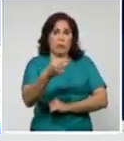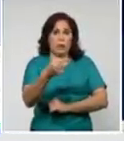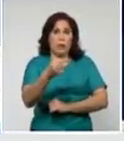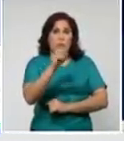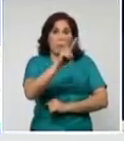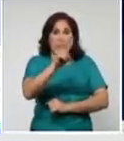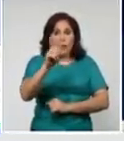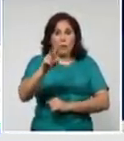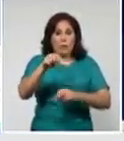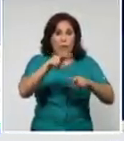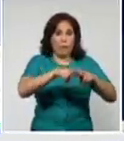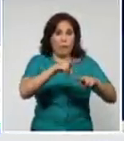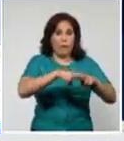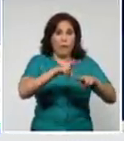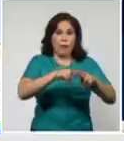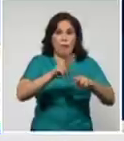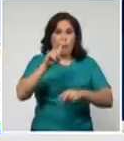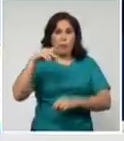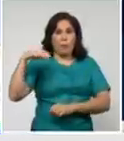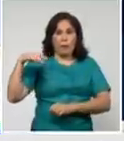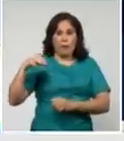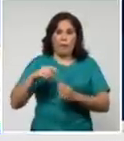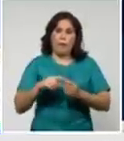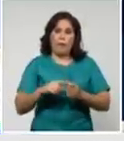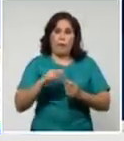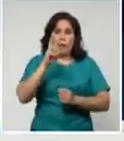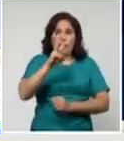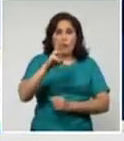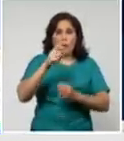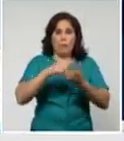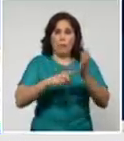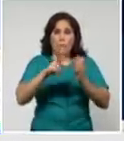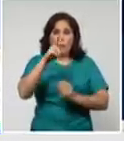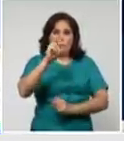La Habana, 2 de Pinar, 3 de Villa Clara.